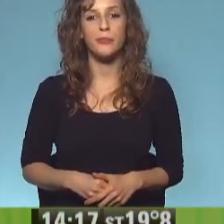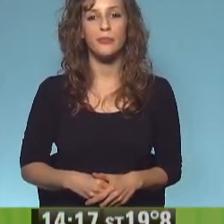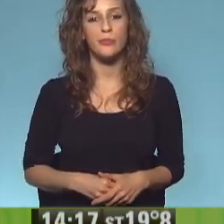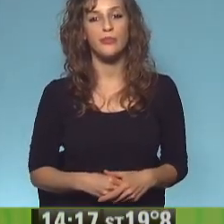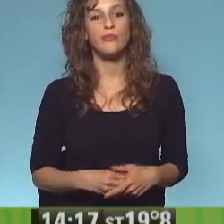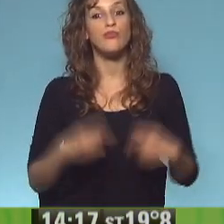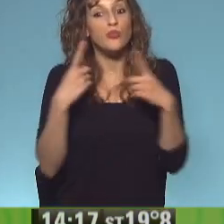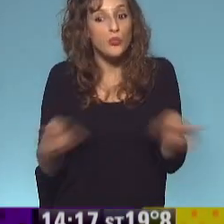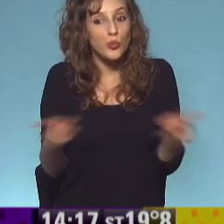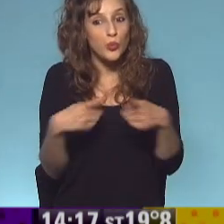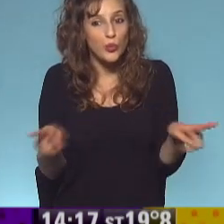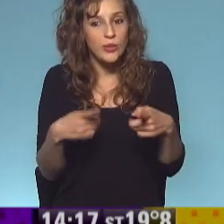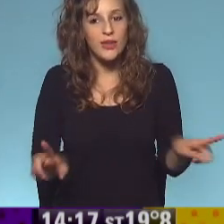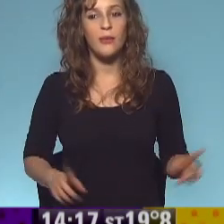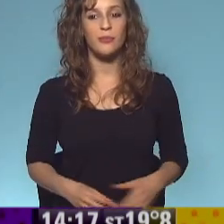¿Escuchamos?